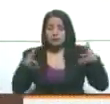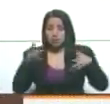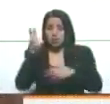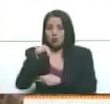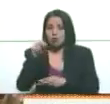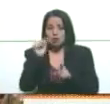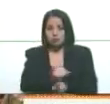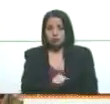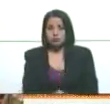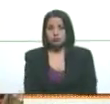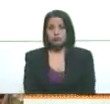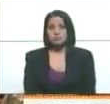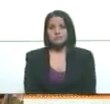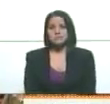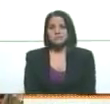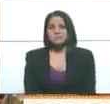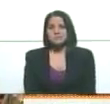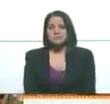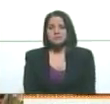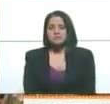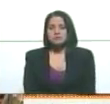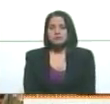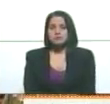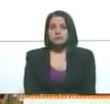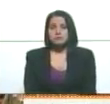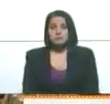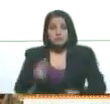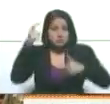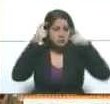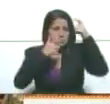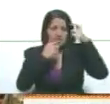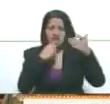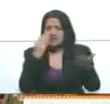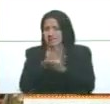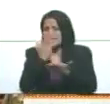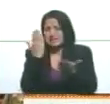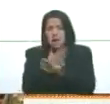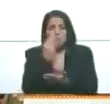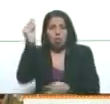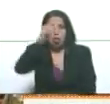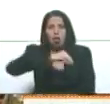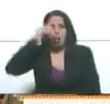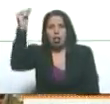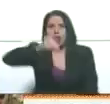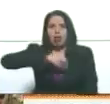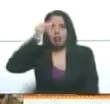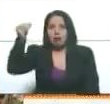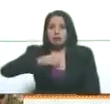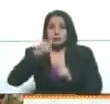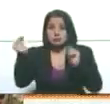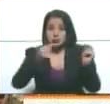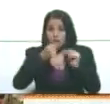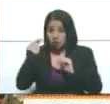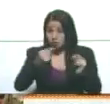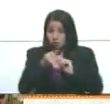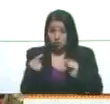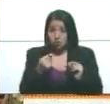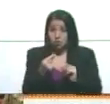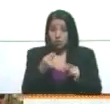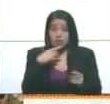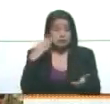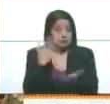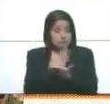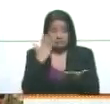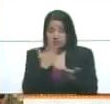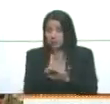invencible. Comandante Chávez, así como siempre llamó al diálogo, y así como siempre llamó a